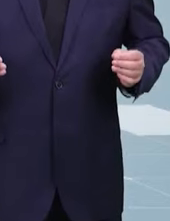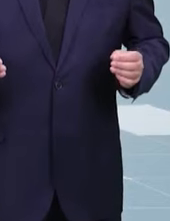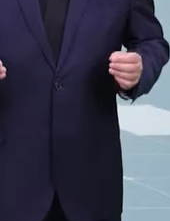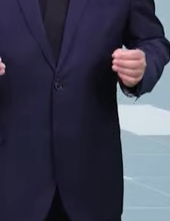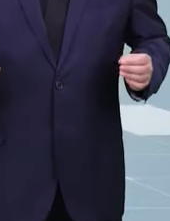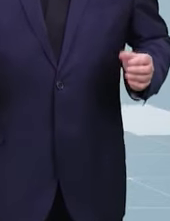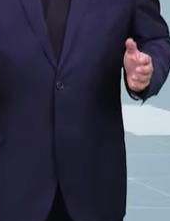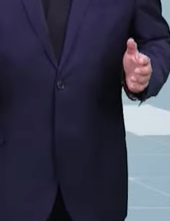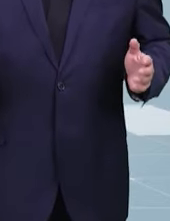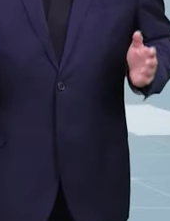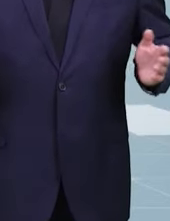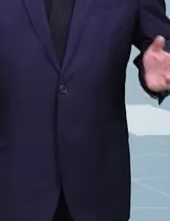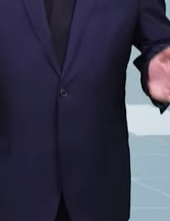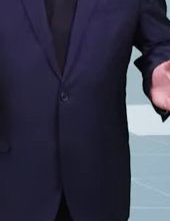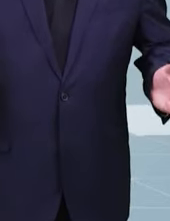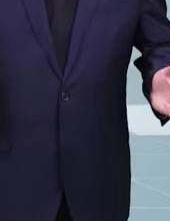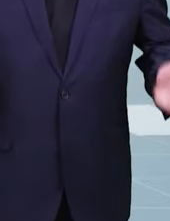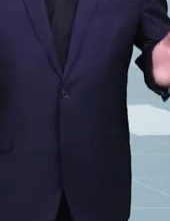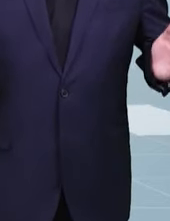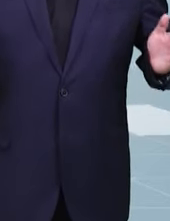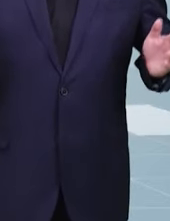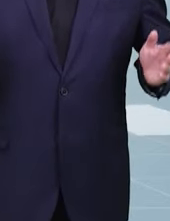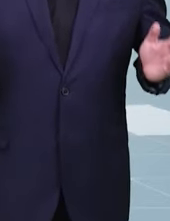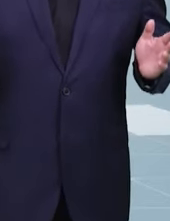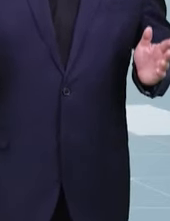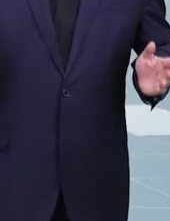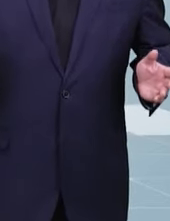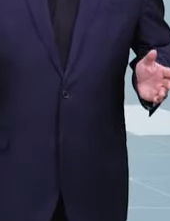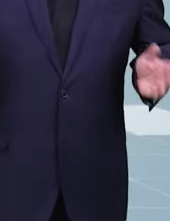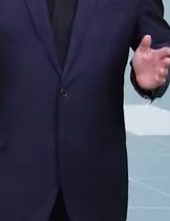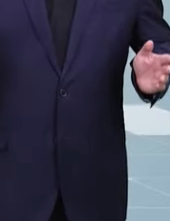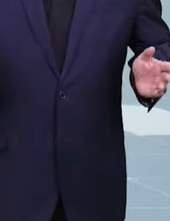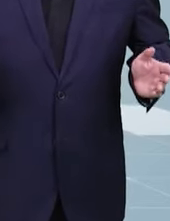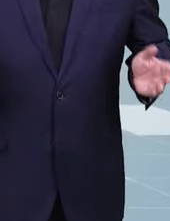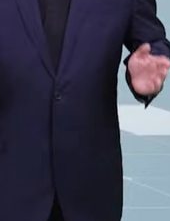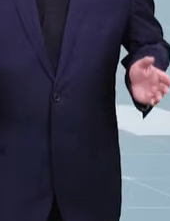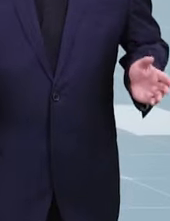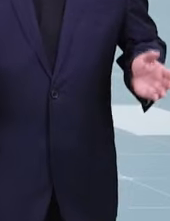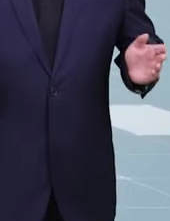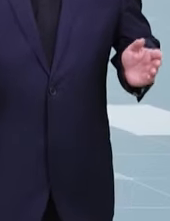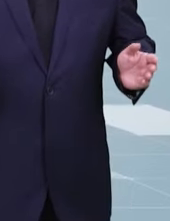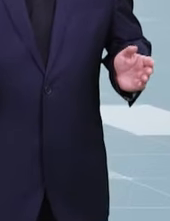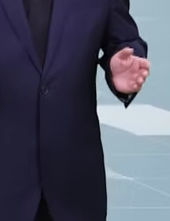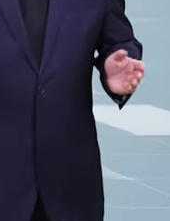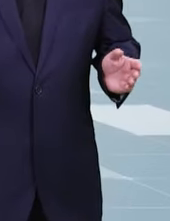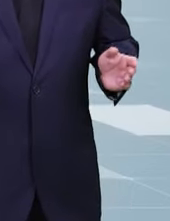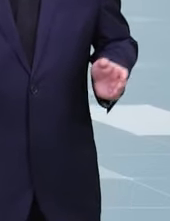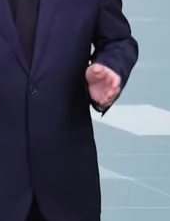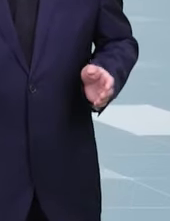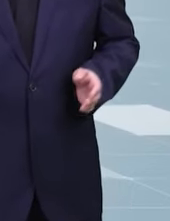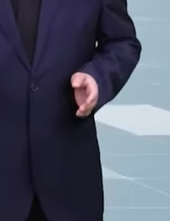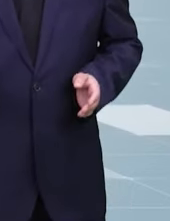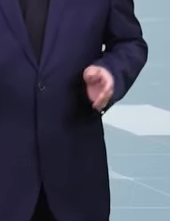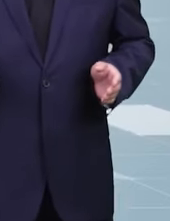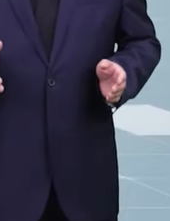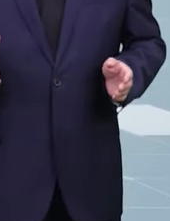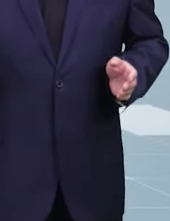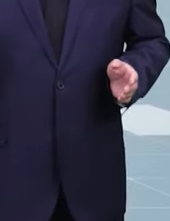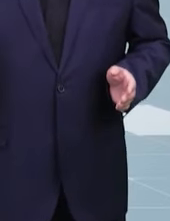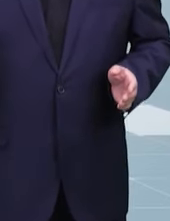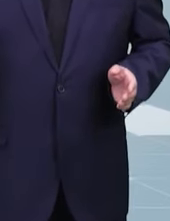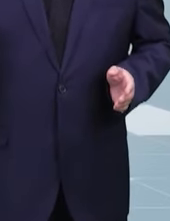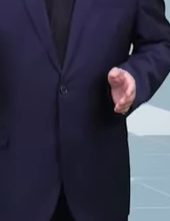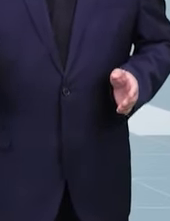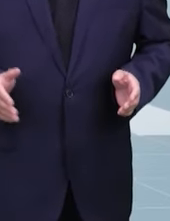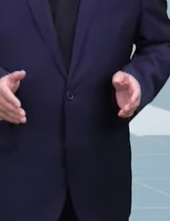inter puede aumentar la rentabilidad en un 1% estamos en la línea de partida de la ia